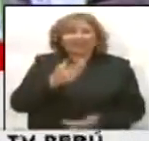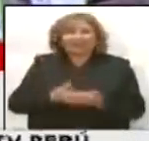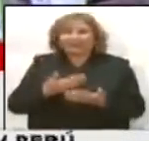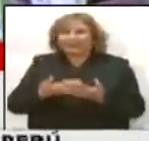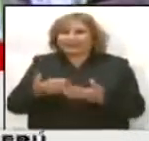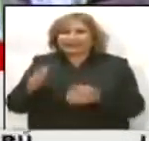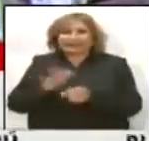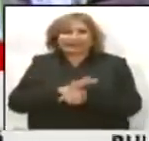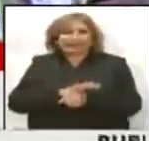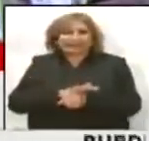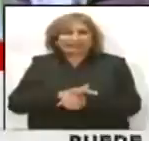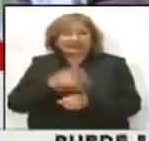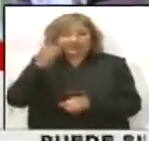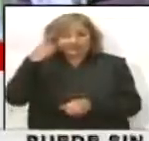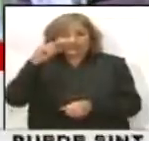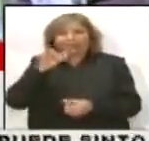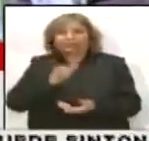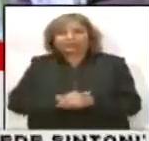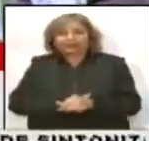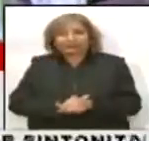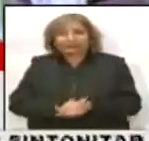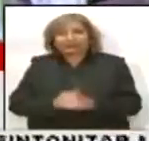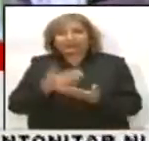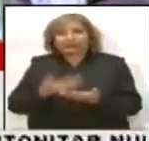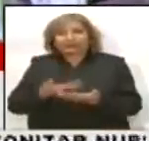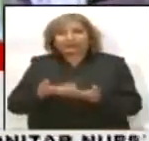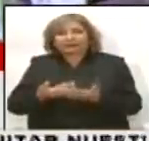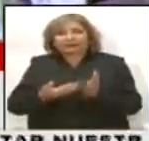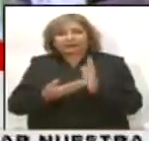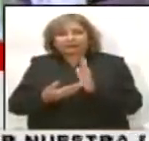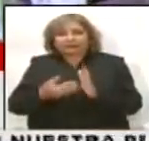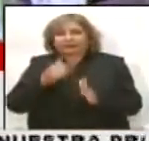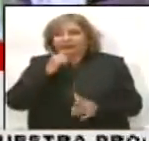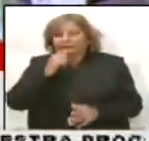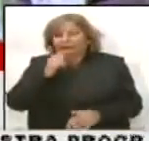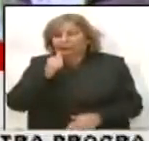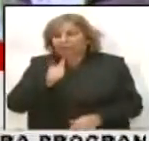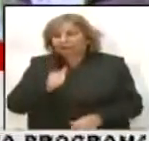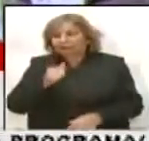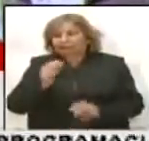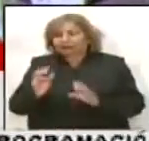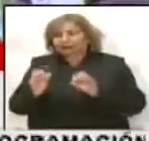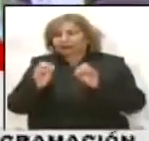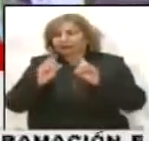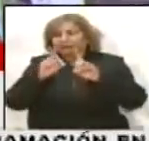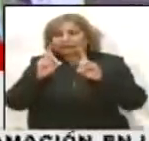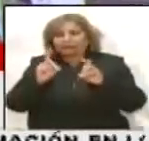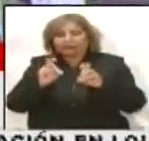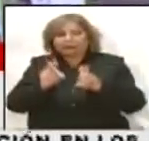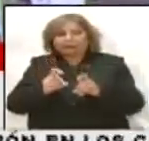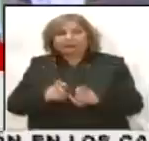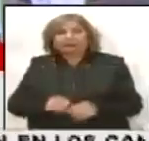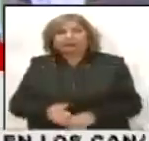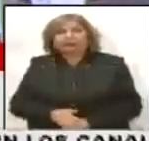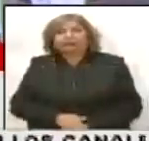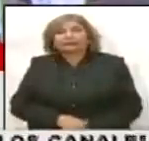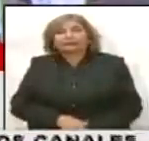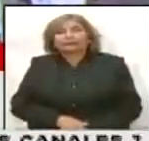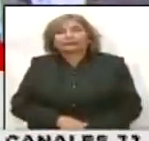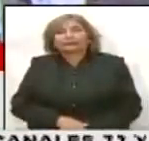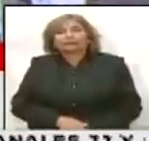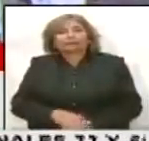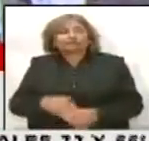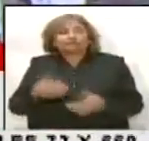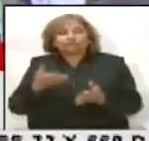suficientes en esta comisión para hacer una imputación así como esa. Yo ahí trasladaría una pregunta, en todo caso, ya